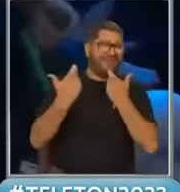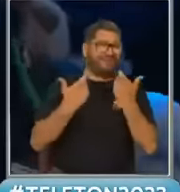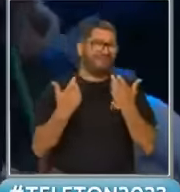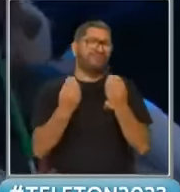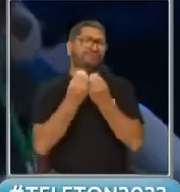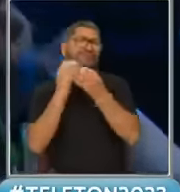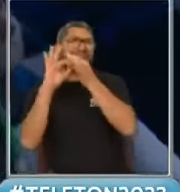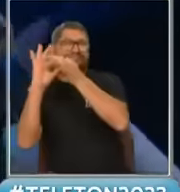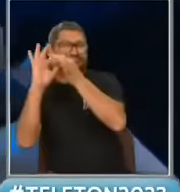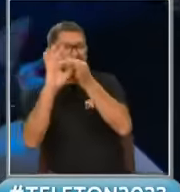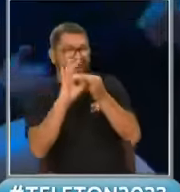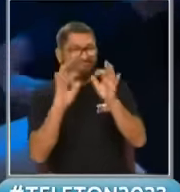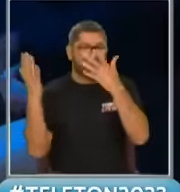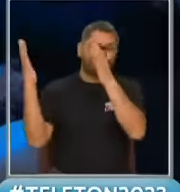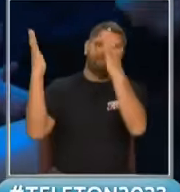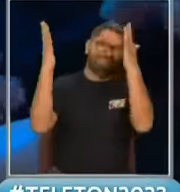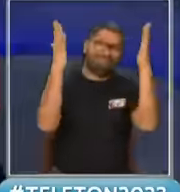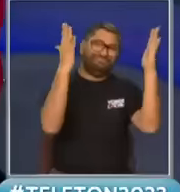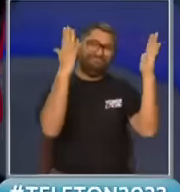pam!